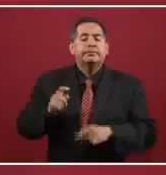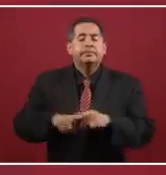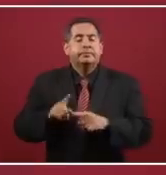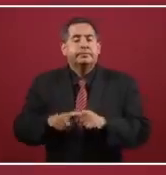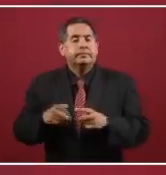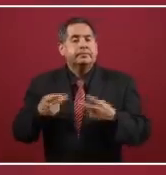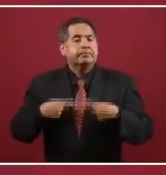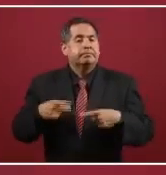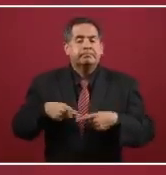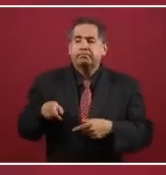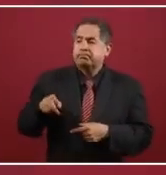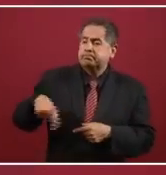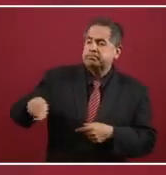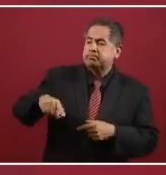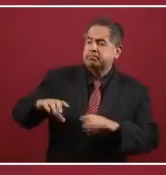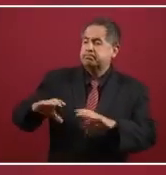los